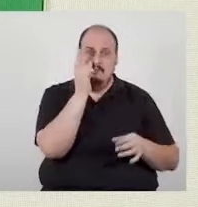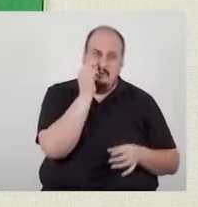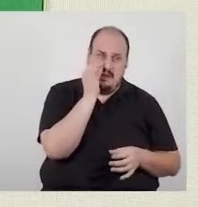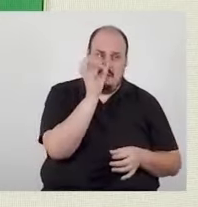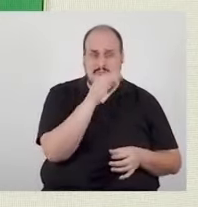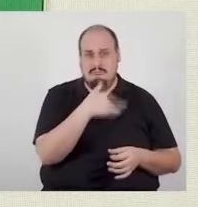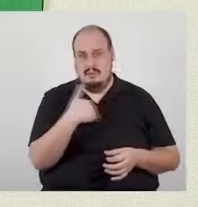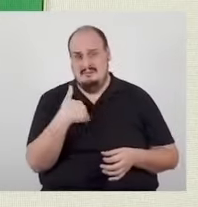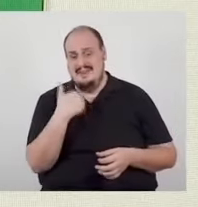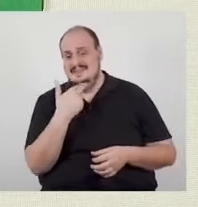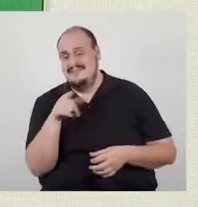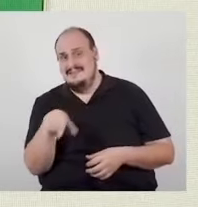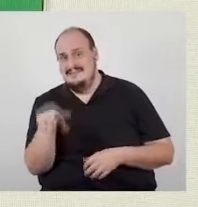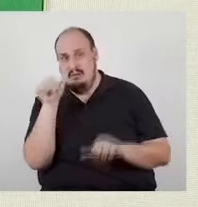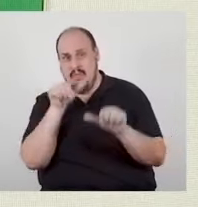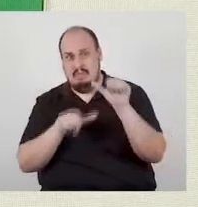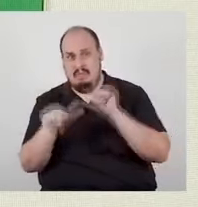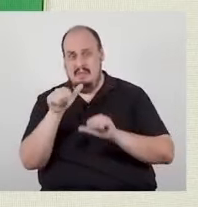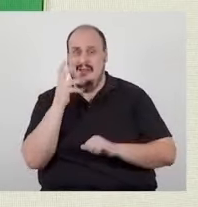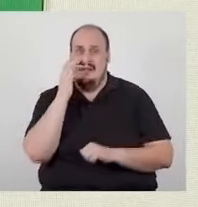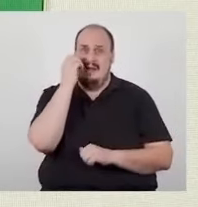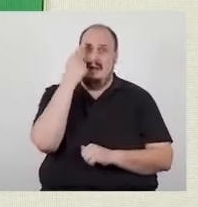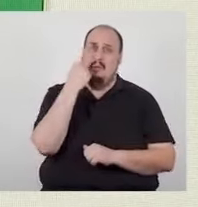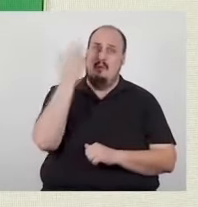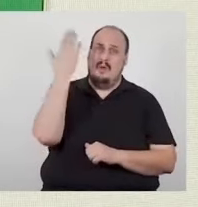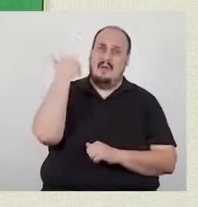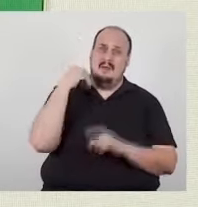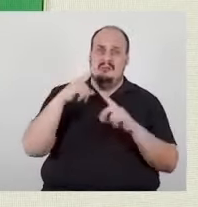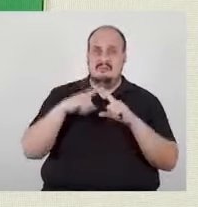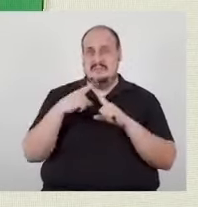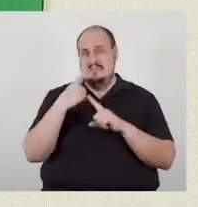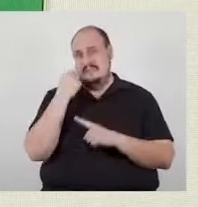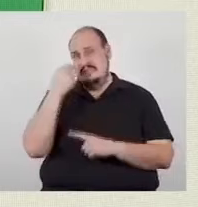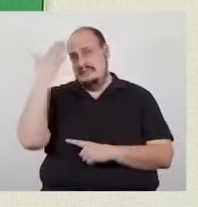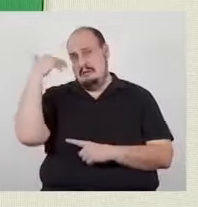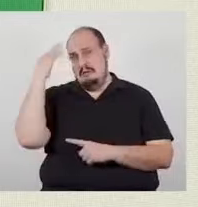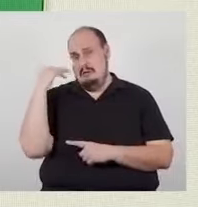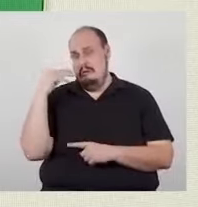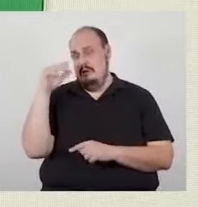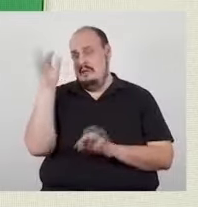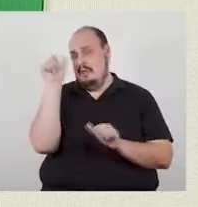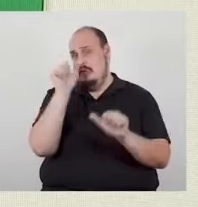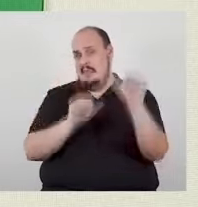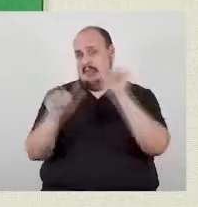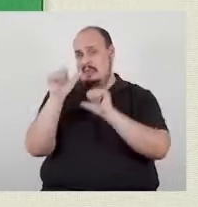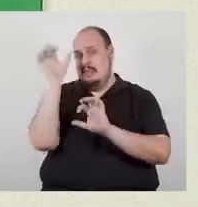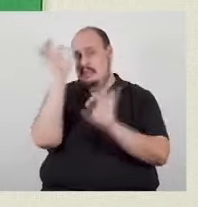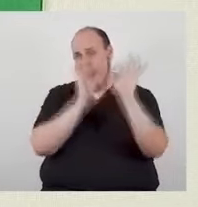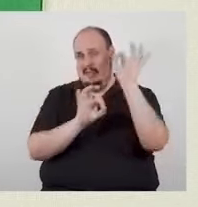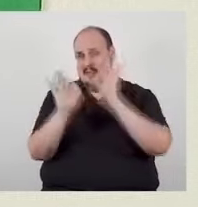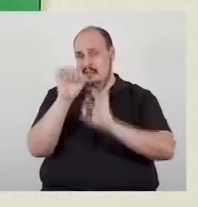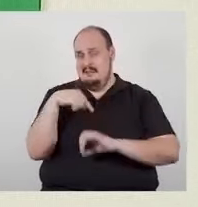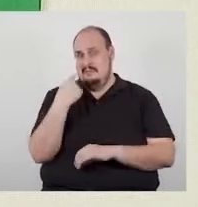mamá, de nuestros hijos, del abuelo, del tío que está en pedo, y nos parece muy gracioso.